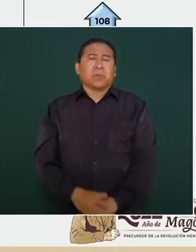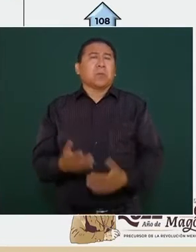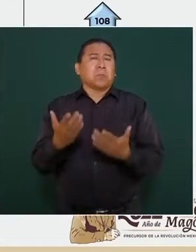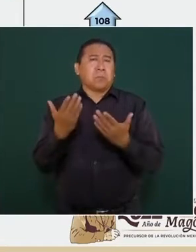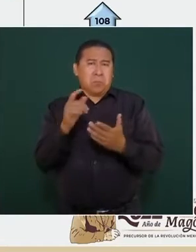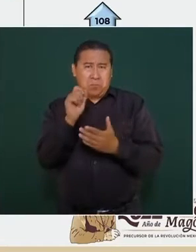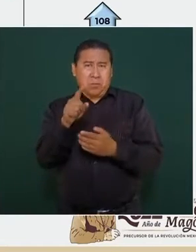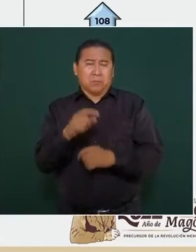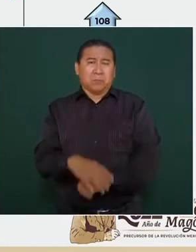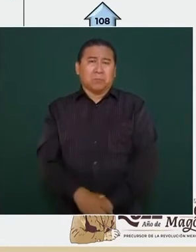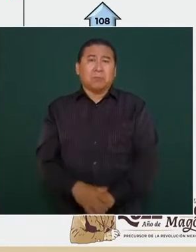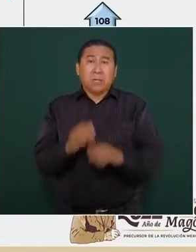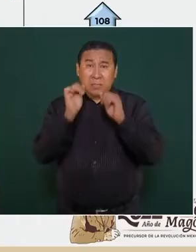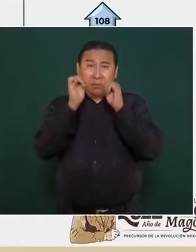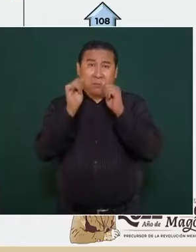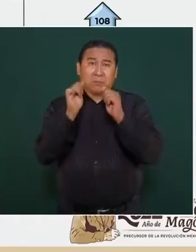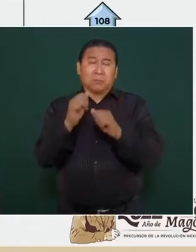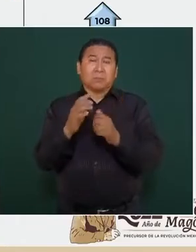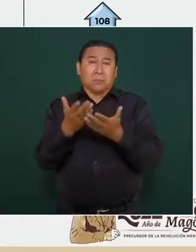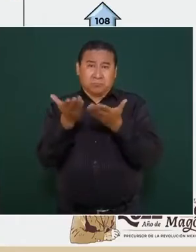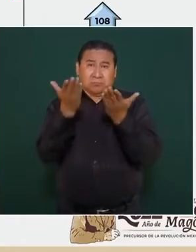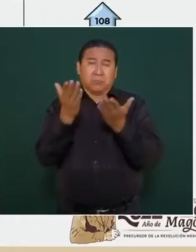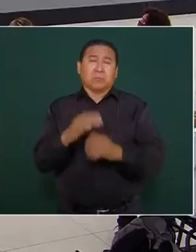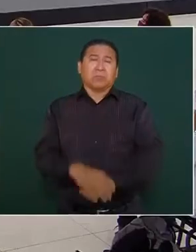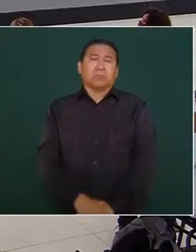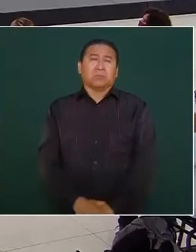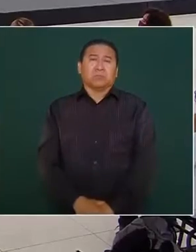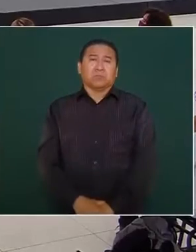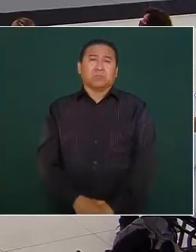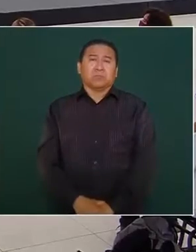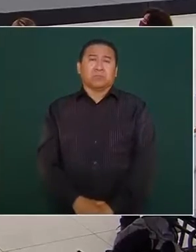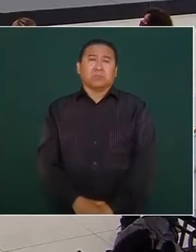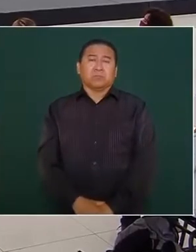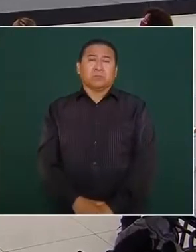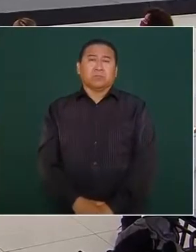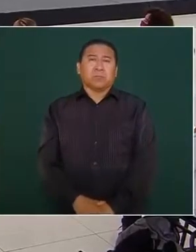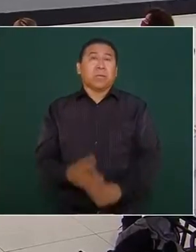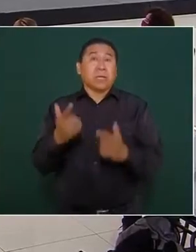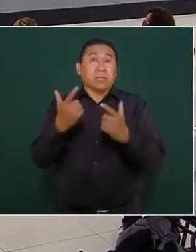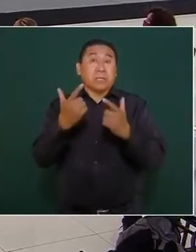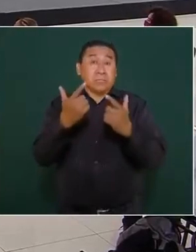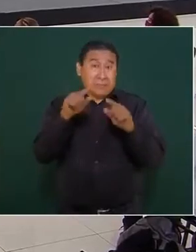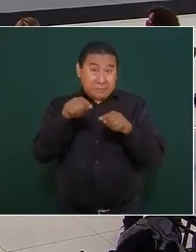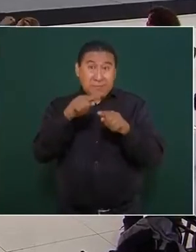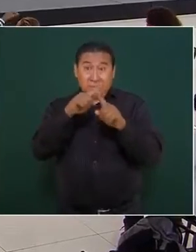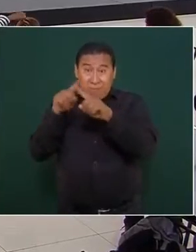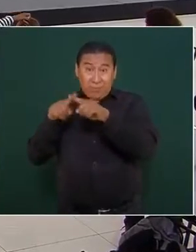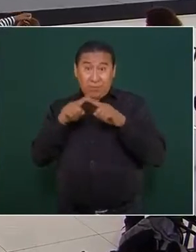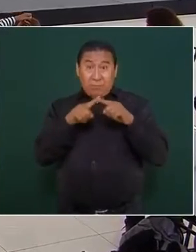También para atender, adelante, por favor, para atender esta gran cantidad